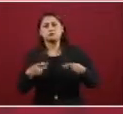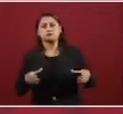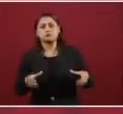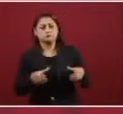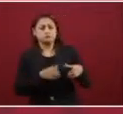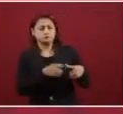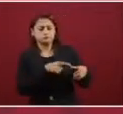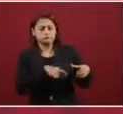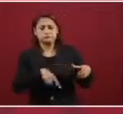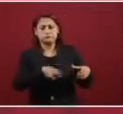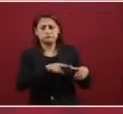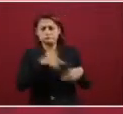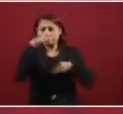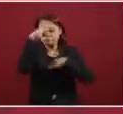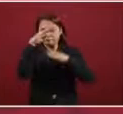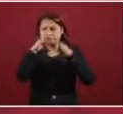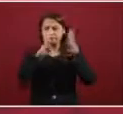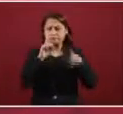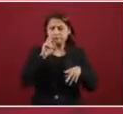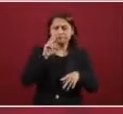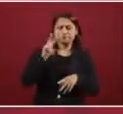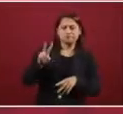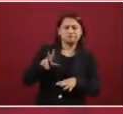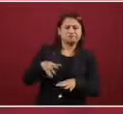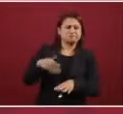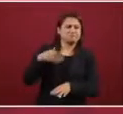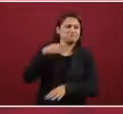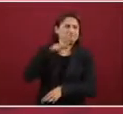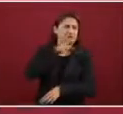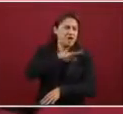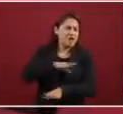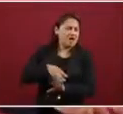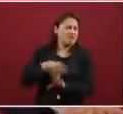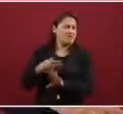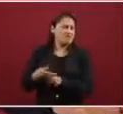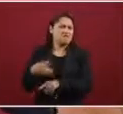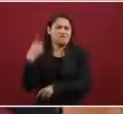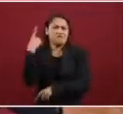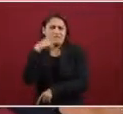conservadurismo hacia la UNAM. Bueno, al grado